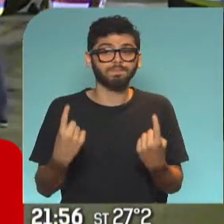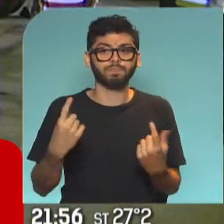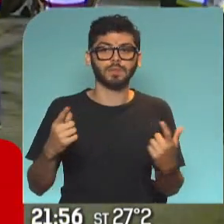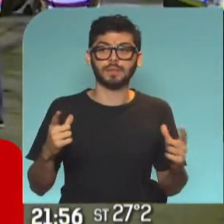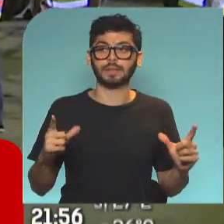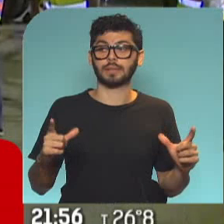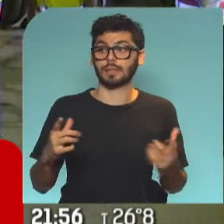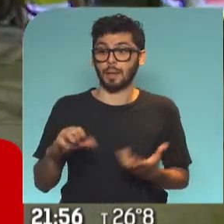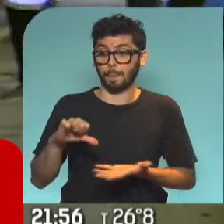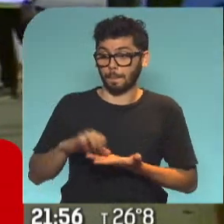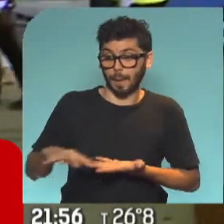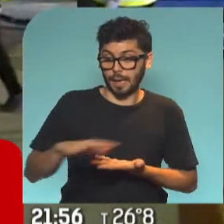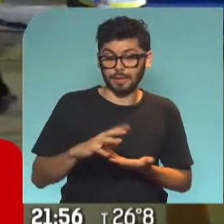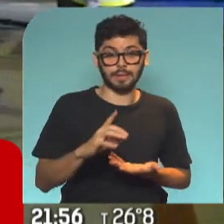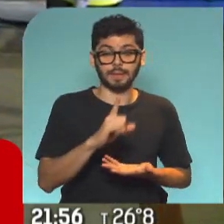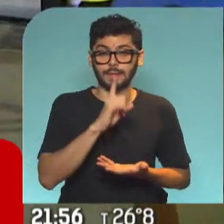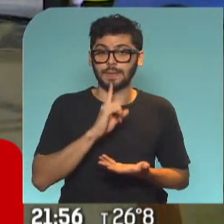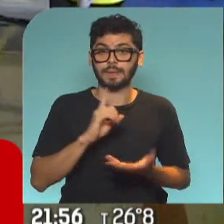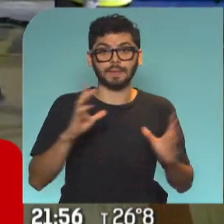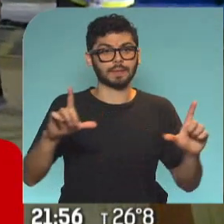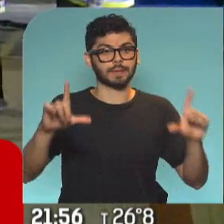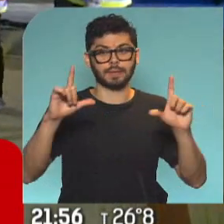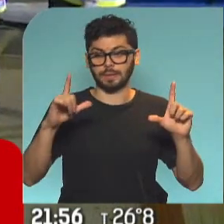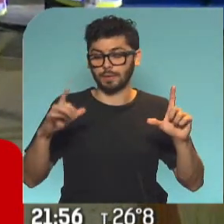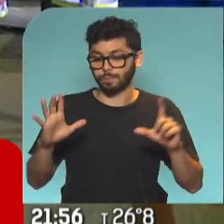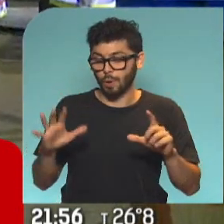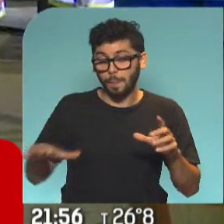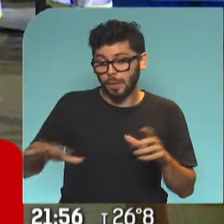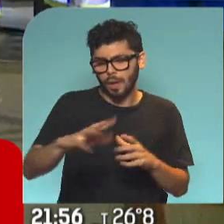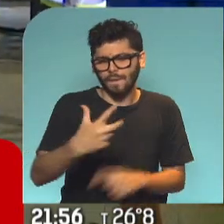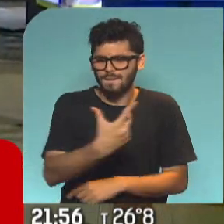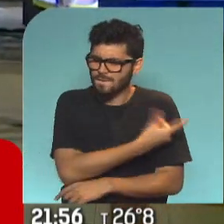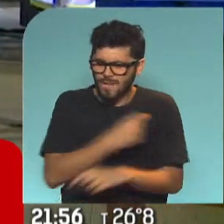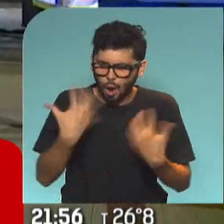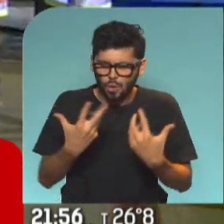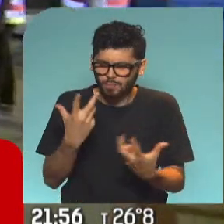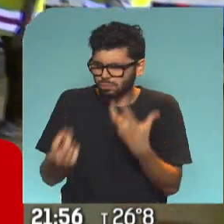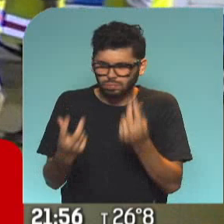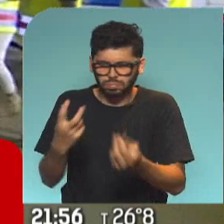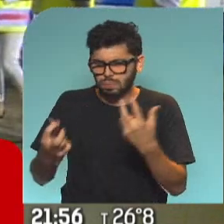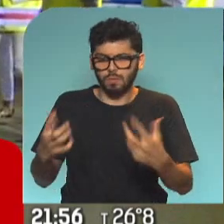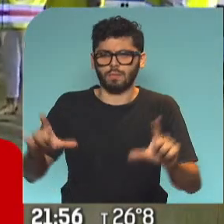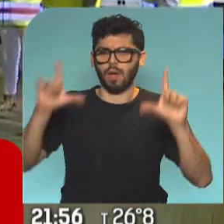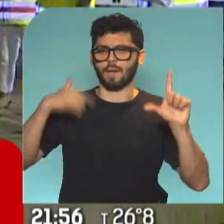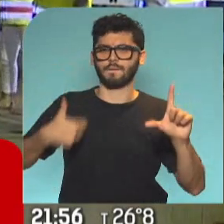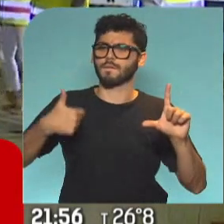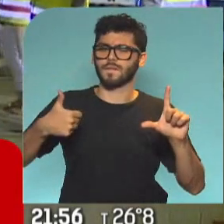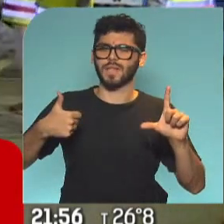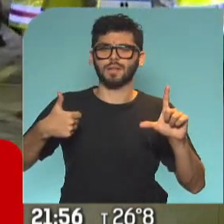imagen interna, el vacunar a buena parte de su población, a la mayor parte de su población,